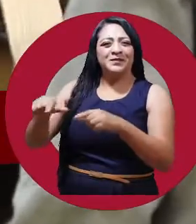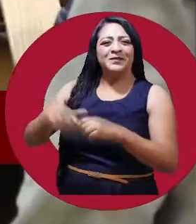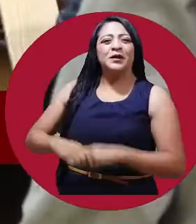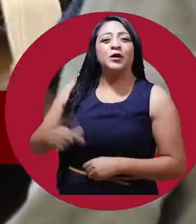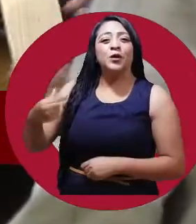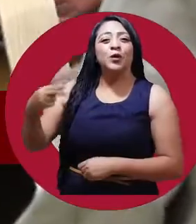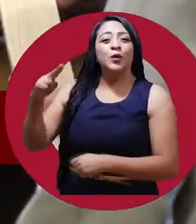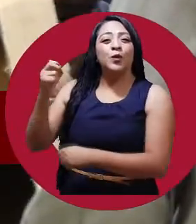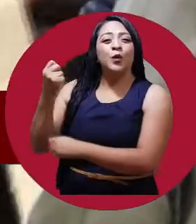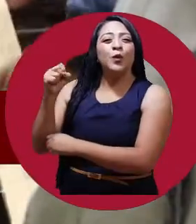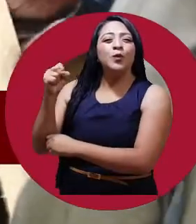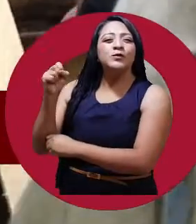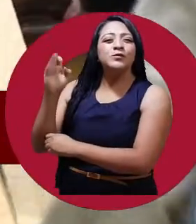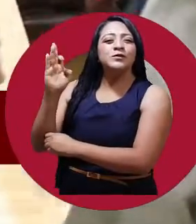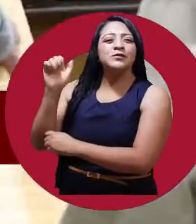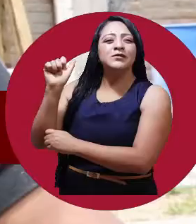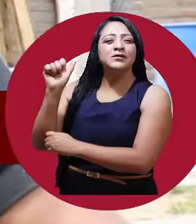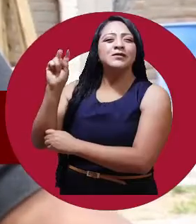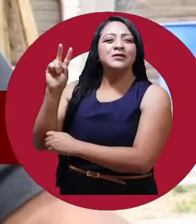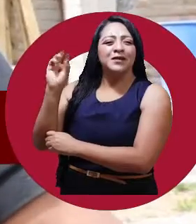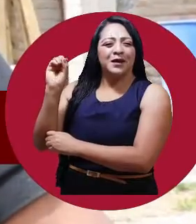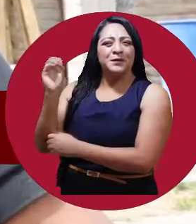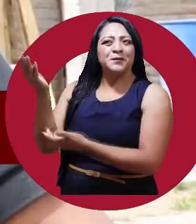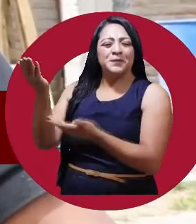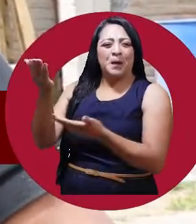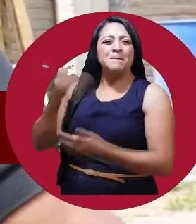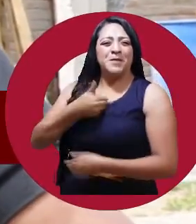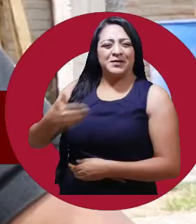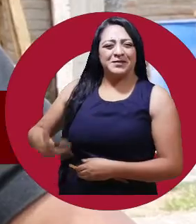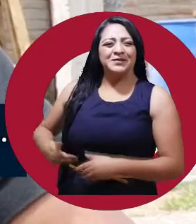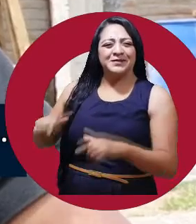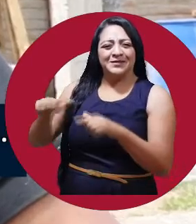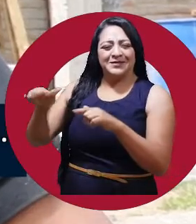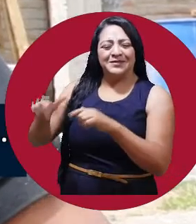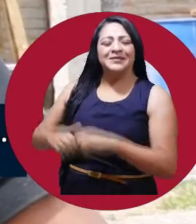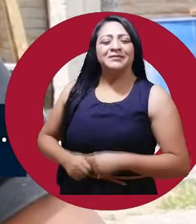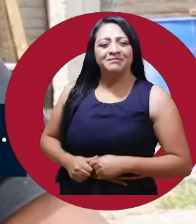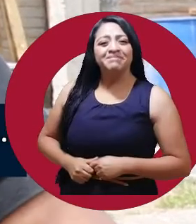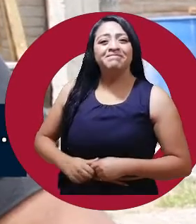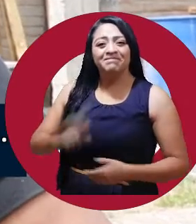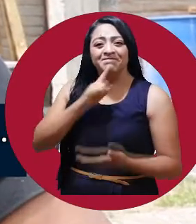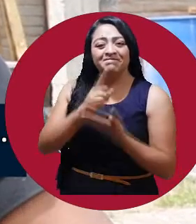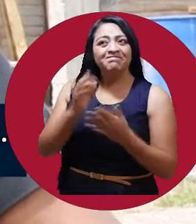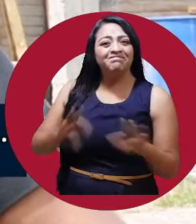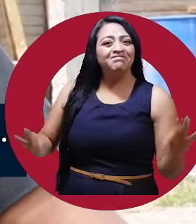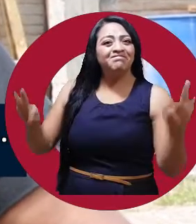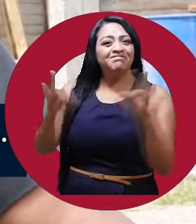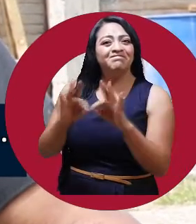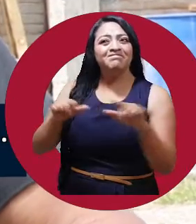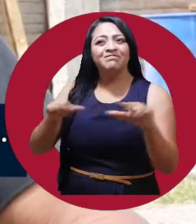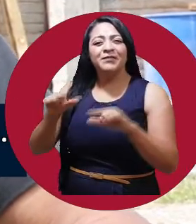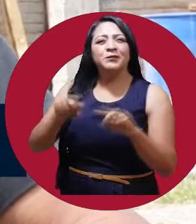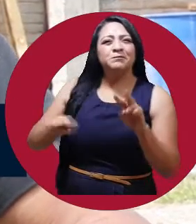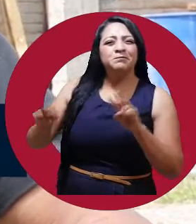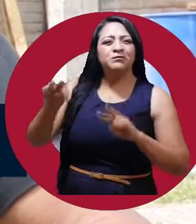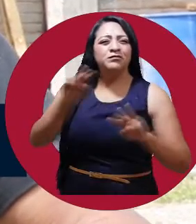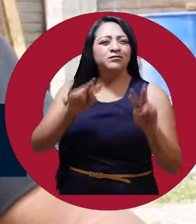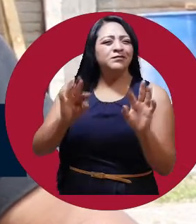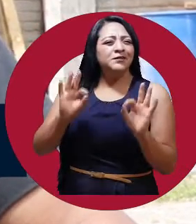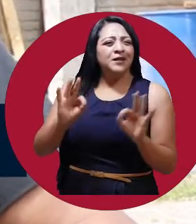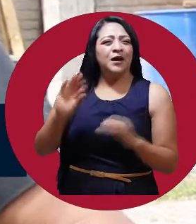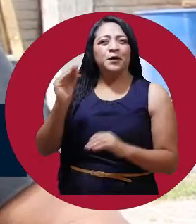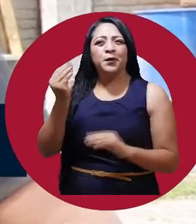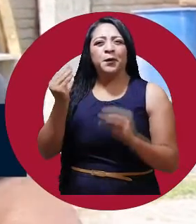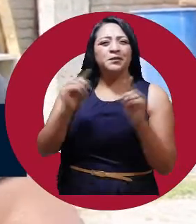Túquerres, síndico Cabildo San Antonio de Cambugán. Bastante importante recorrer pan porque caipi minis tishkanchi, nishonja